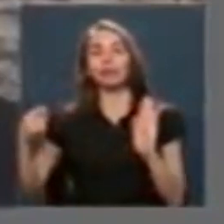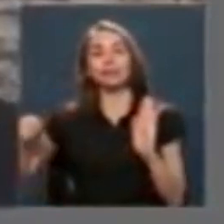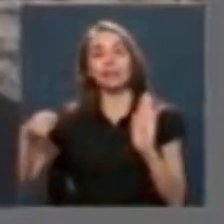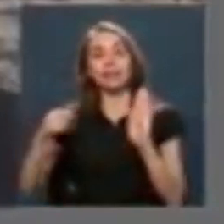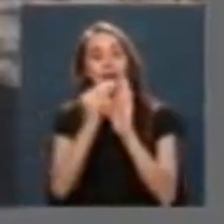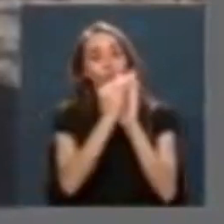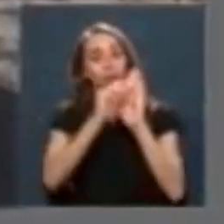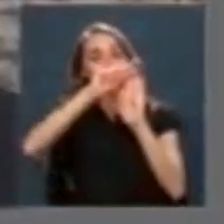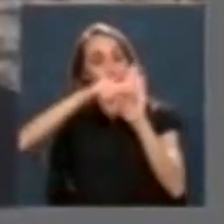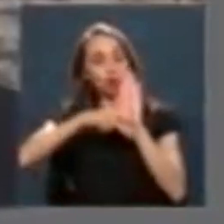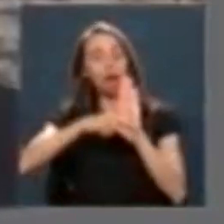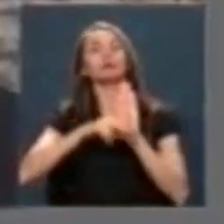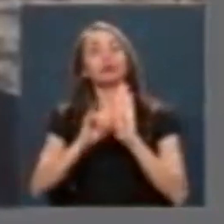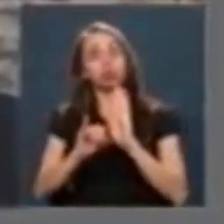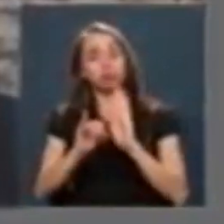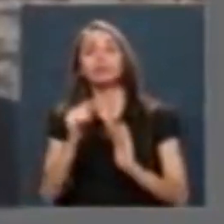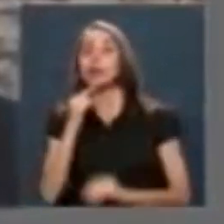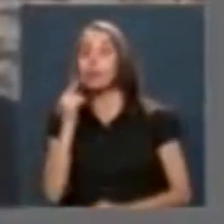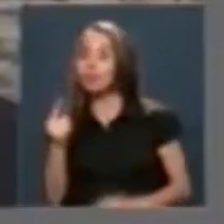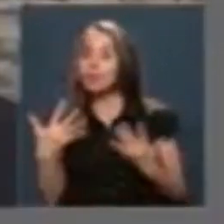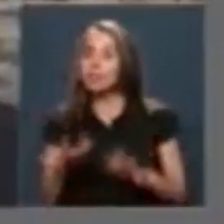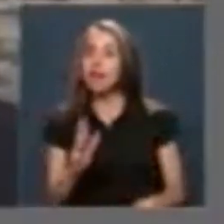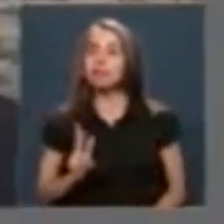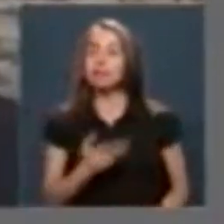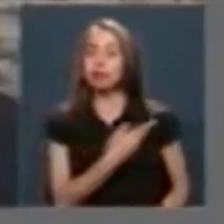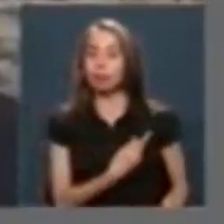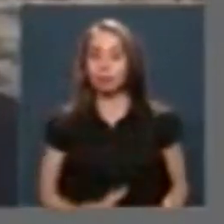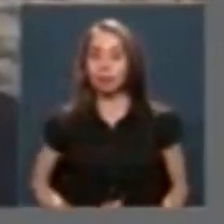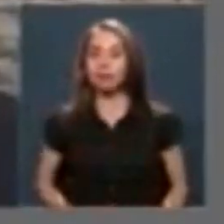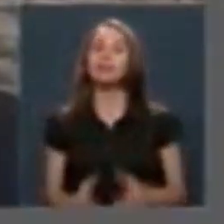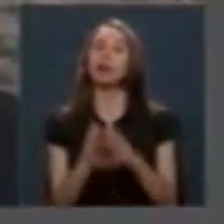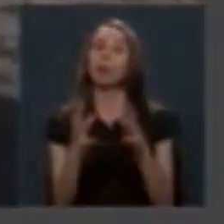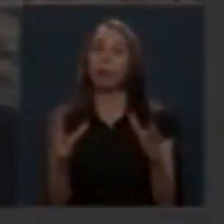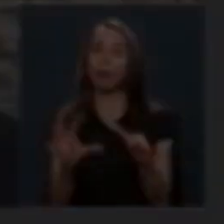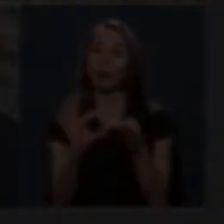introducidas por el Senado. He dicho, señor presidente, muchas gracias.